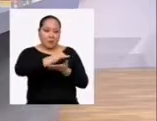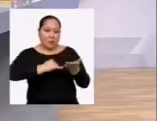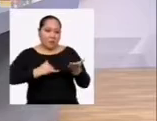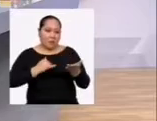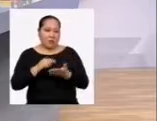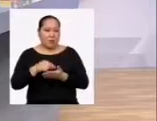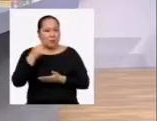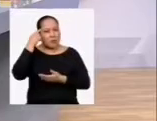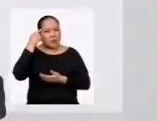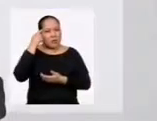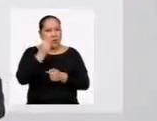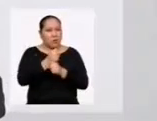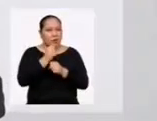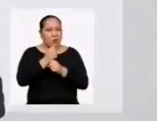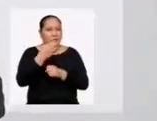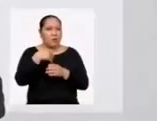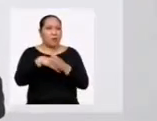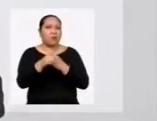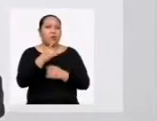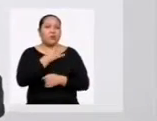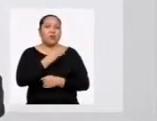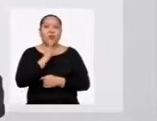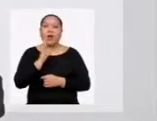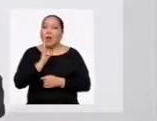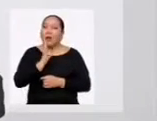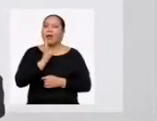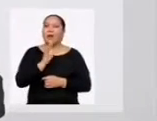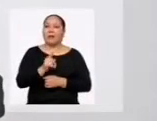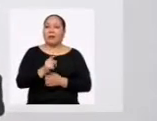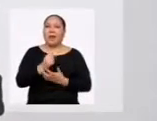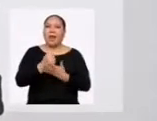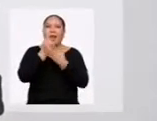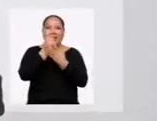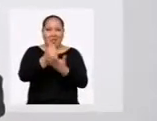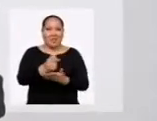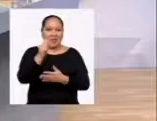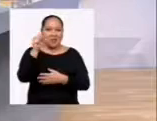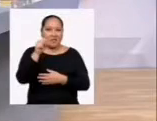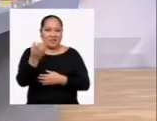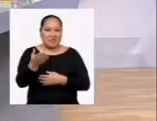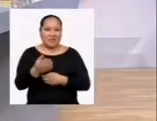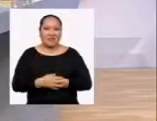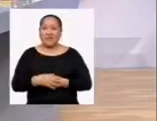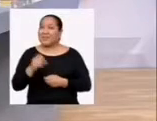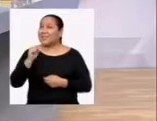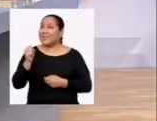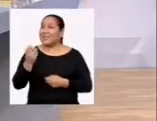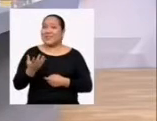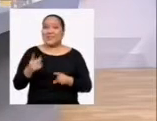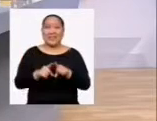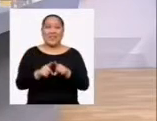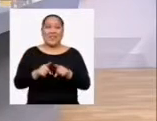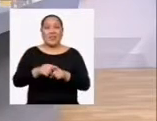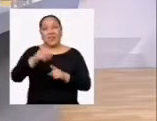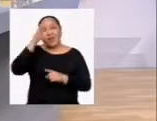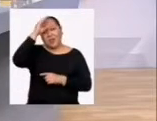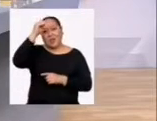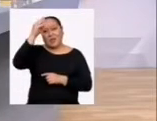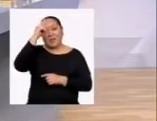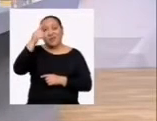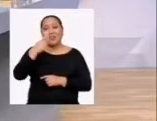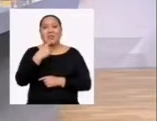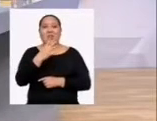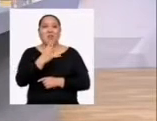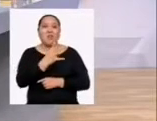trabajo para su universidad. Ah, hay que ayudarlo entonces. Sí, además las chicas y chicos de